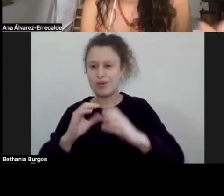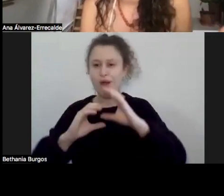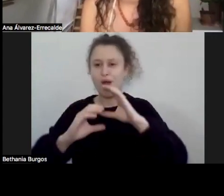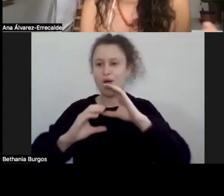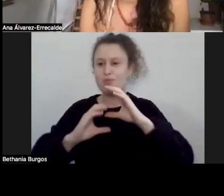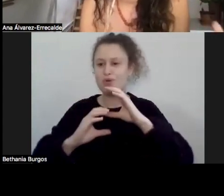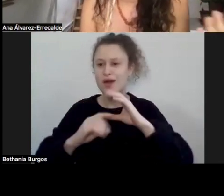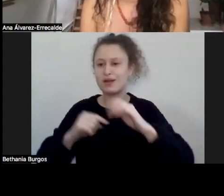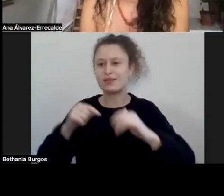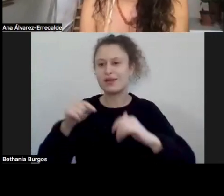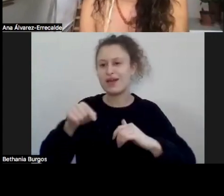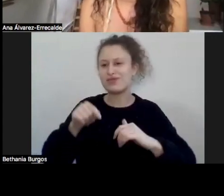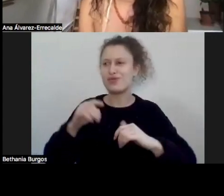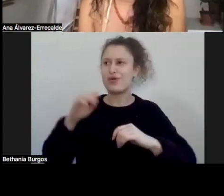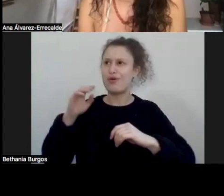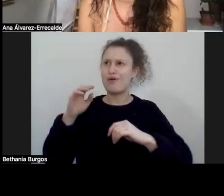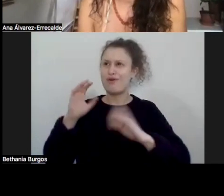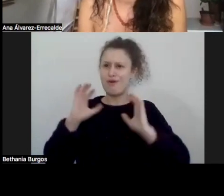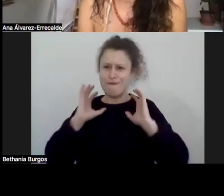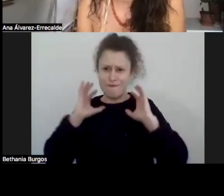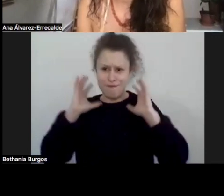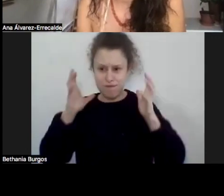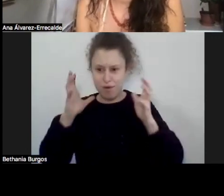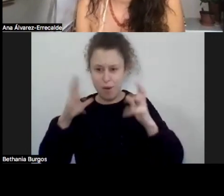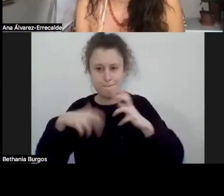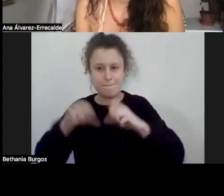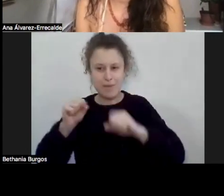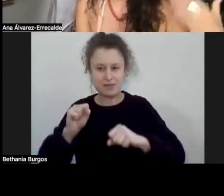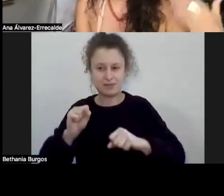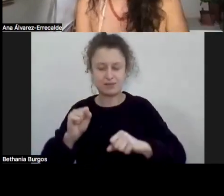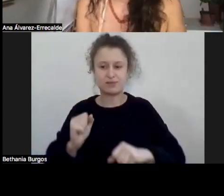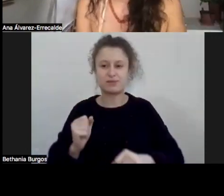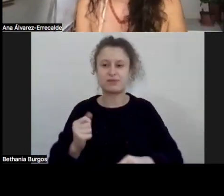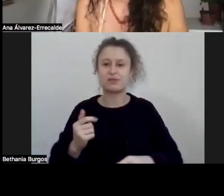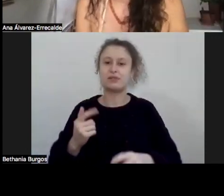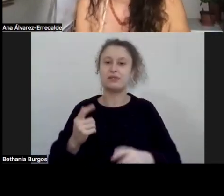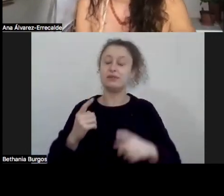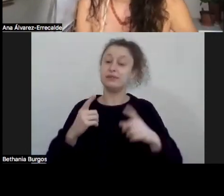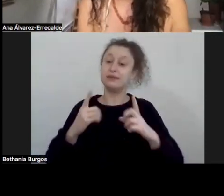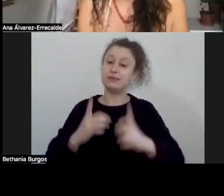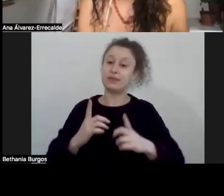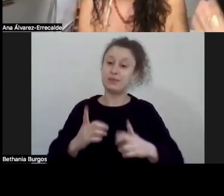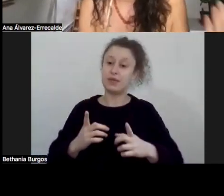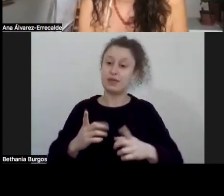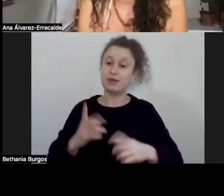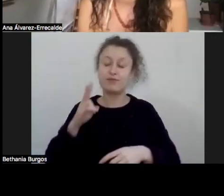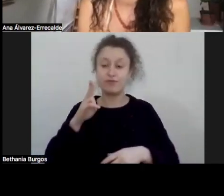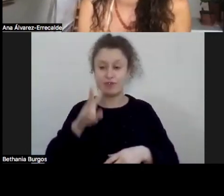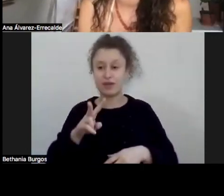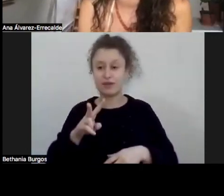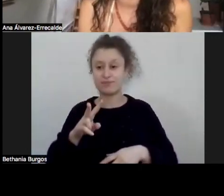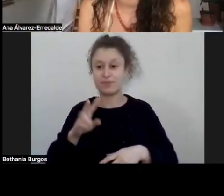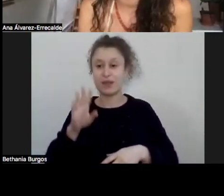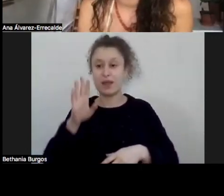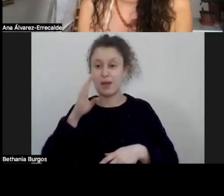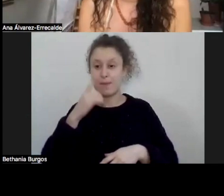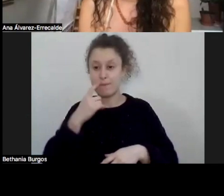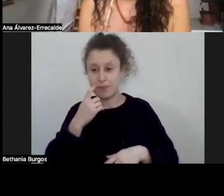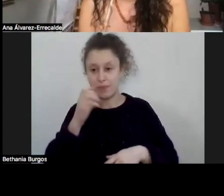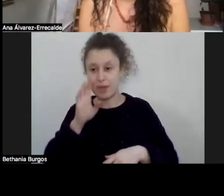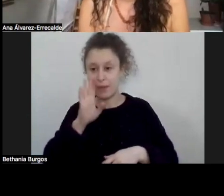a la vez unos papás, una mamá y un papá que a medida que nuestros hijos crecen, también nos vamos haciendo